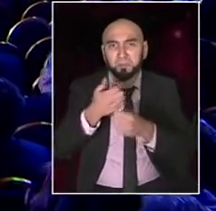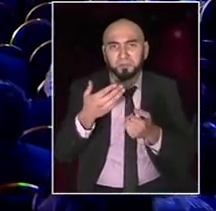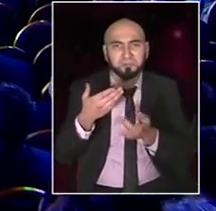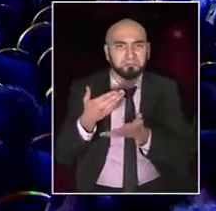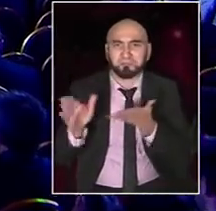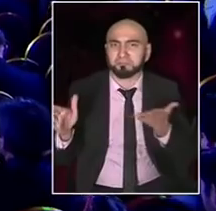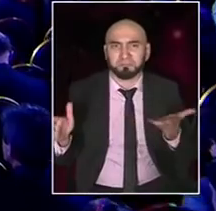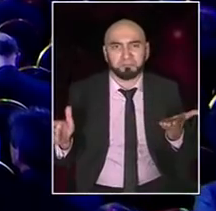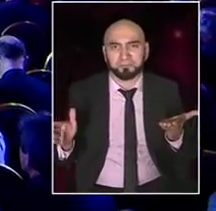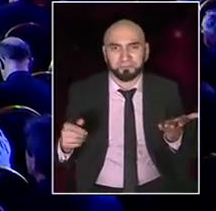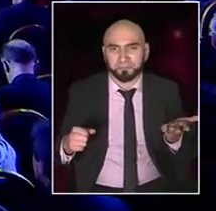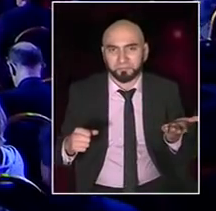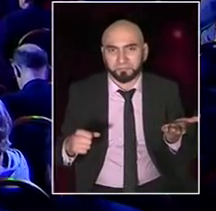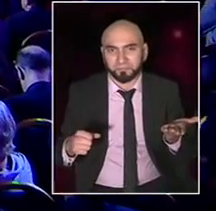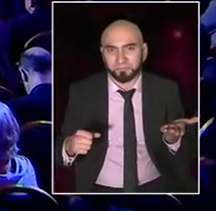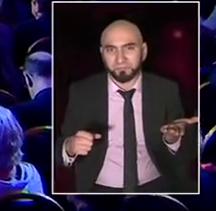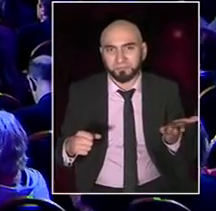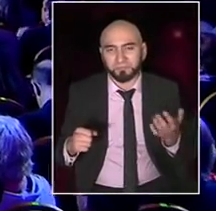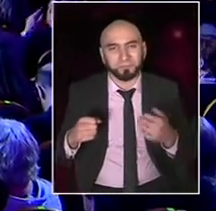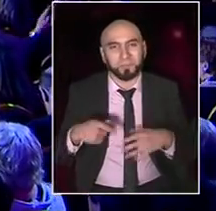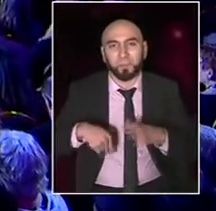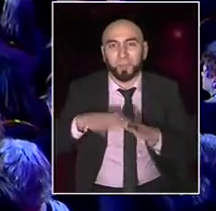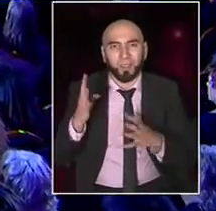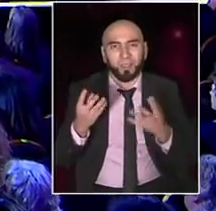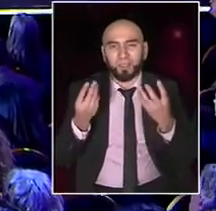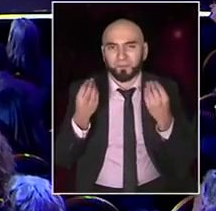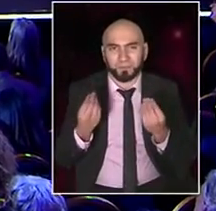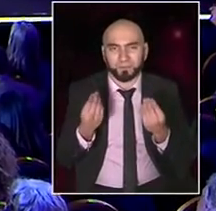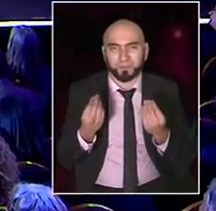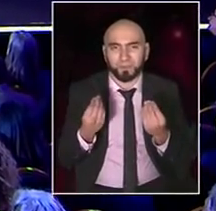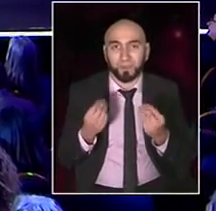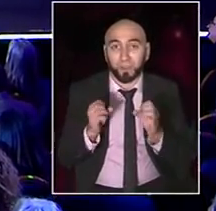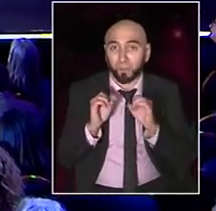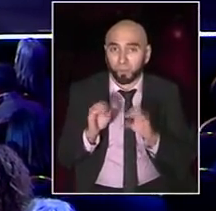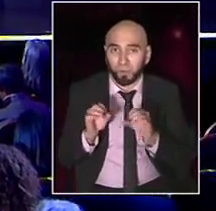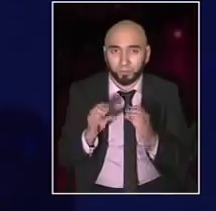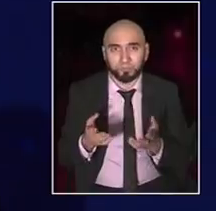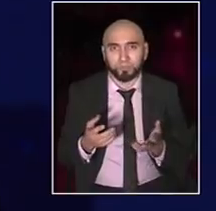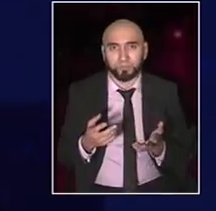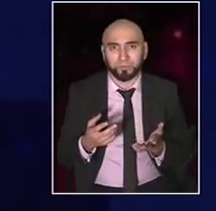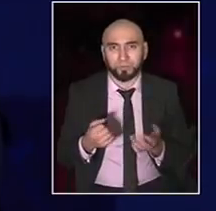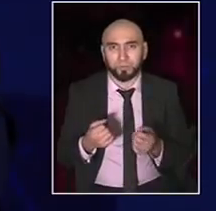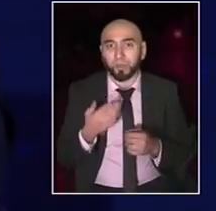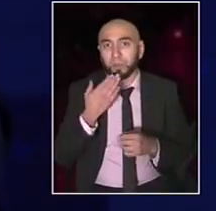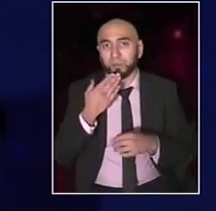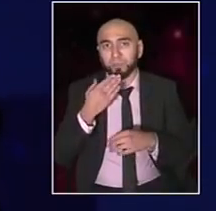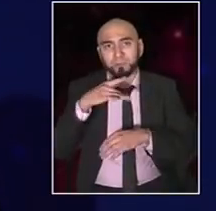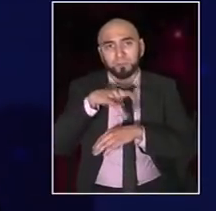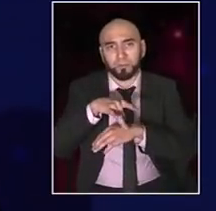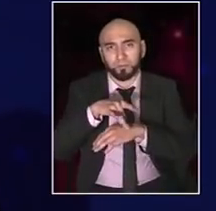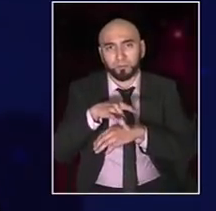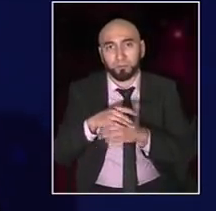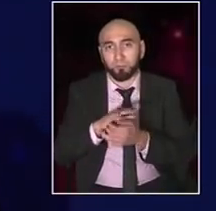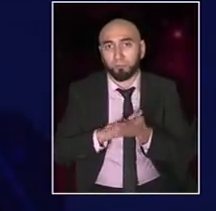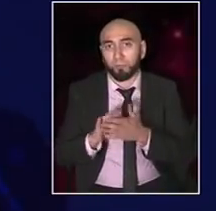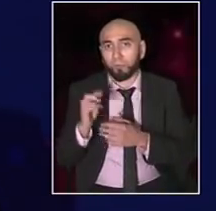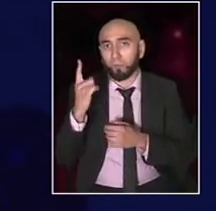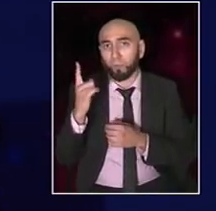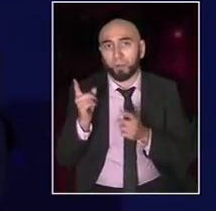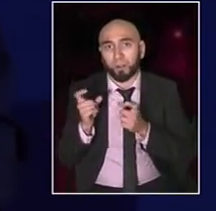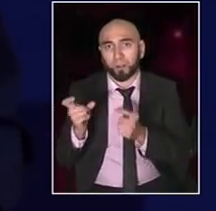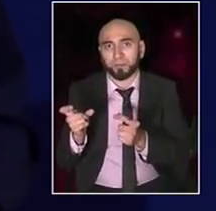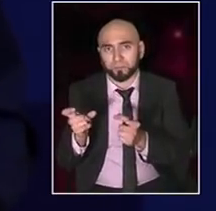qué no? Van a ser mucho más eficientes en educación, van a ser mucho más eficientes en salud. Un solo cáncer tiene 20.000 billones